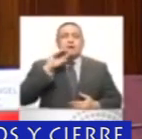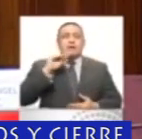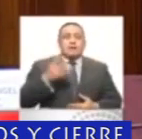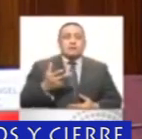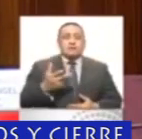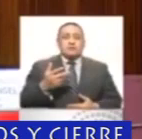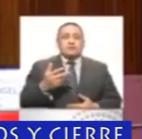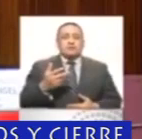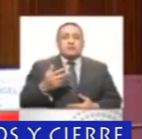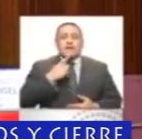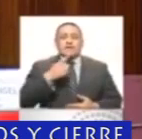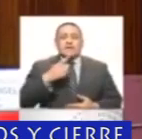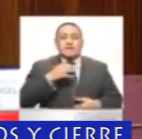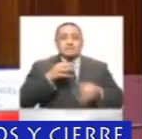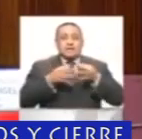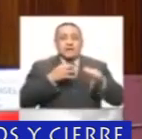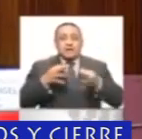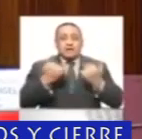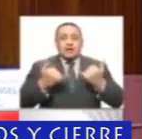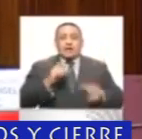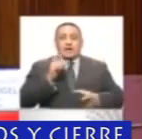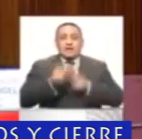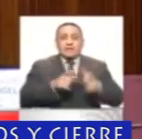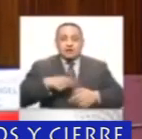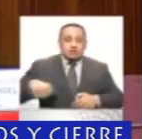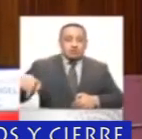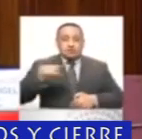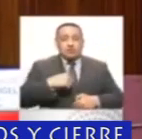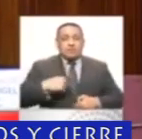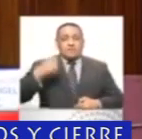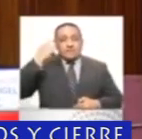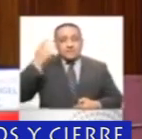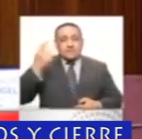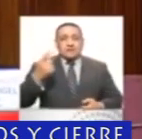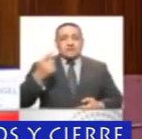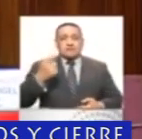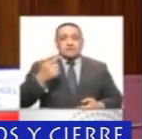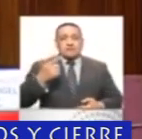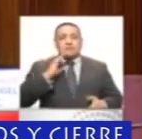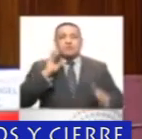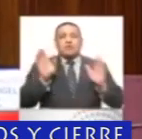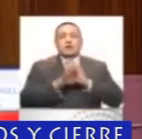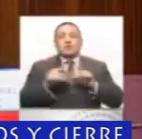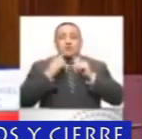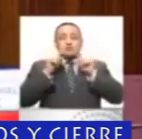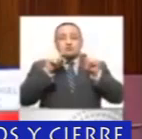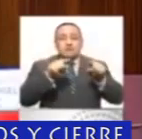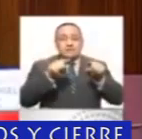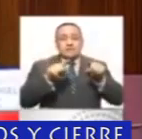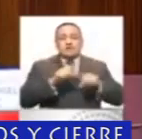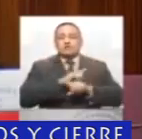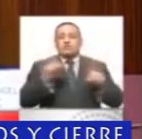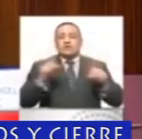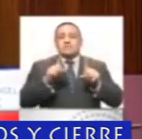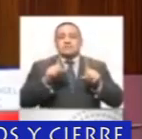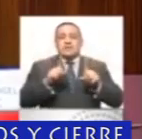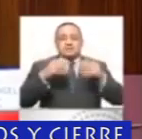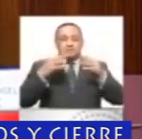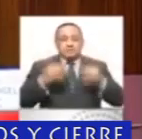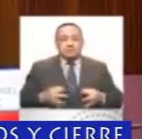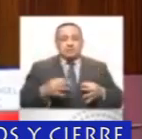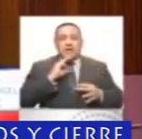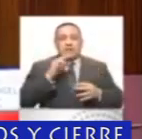sí he hecho referencia y que la población va a tomar en consideración es que usted no está